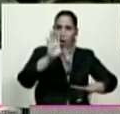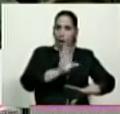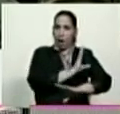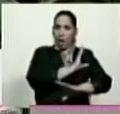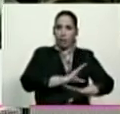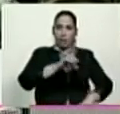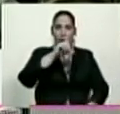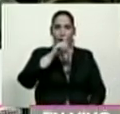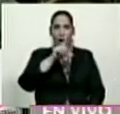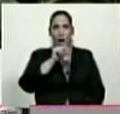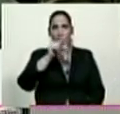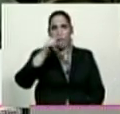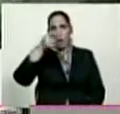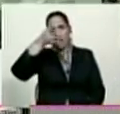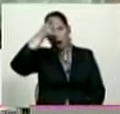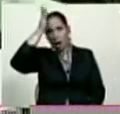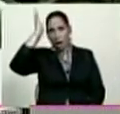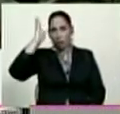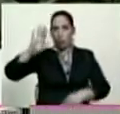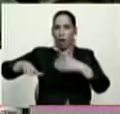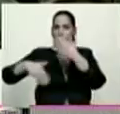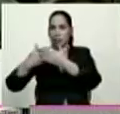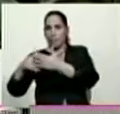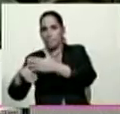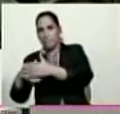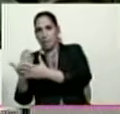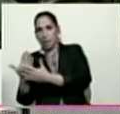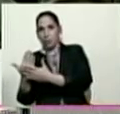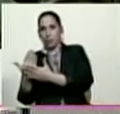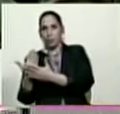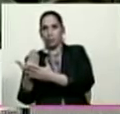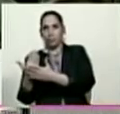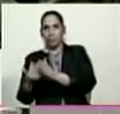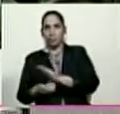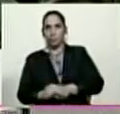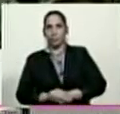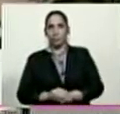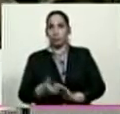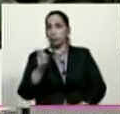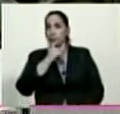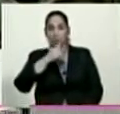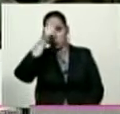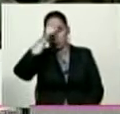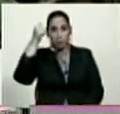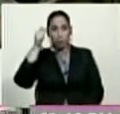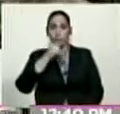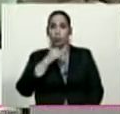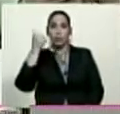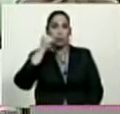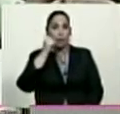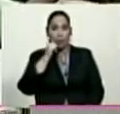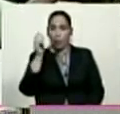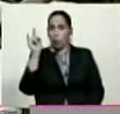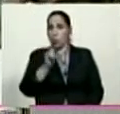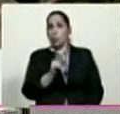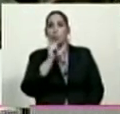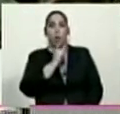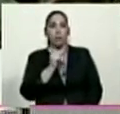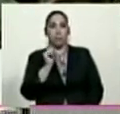gallos, hasta la madrugada. No hay domingo, no hay sábado, no hay lunes, no hay nada.